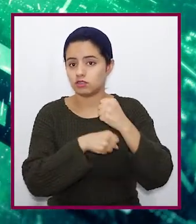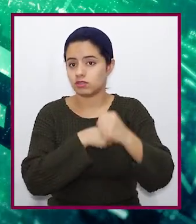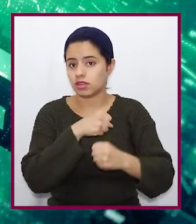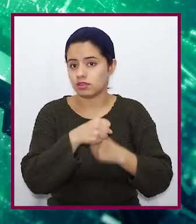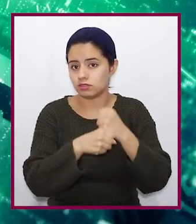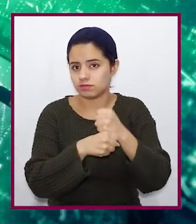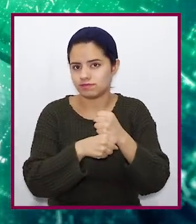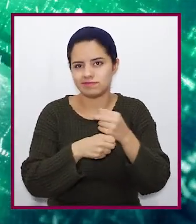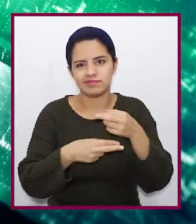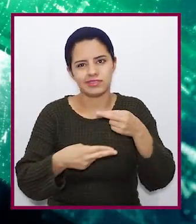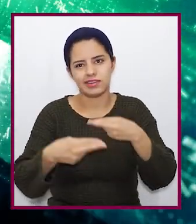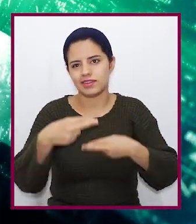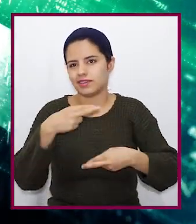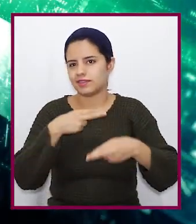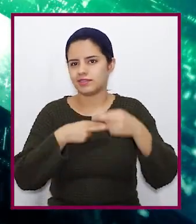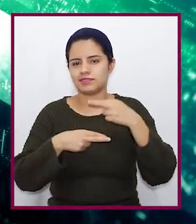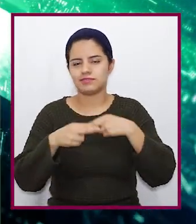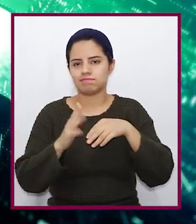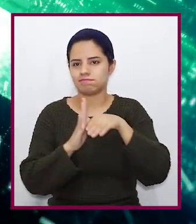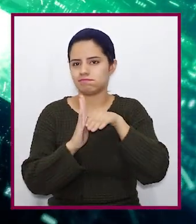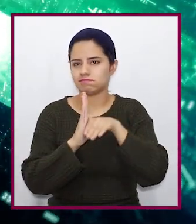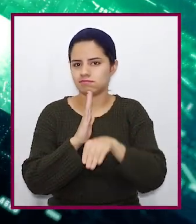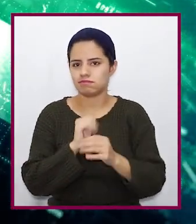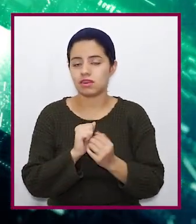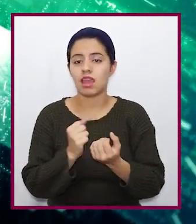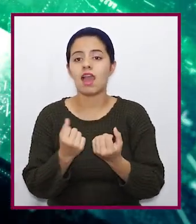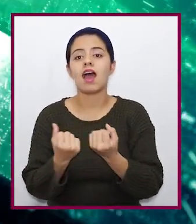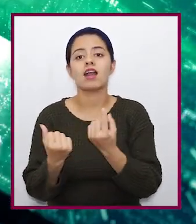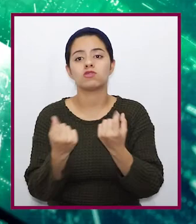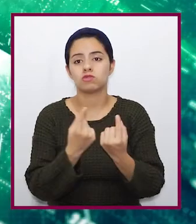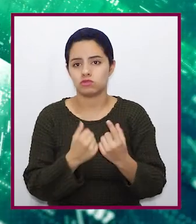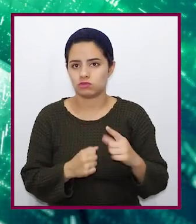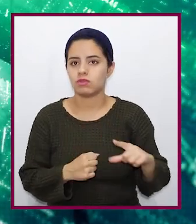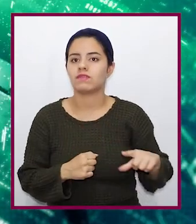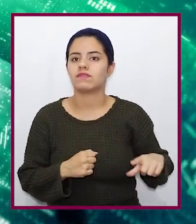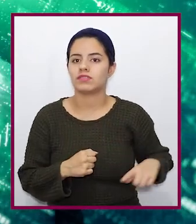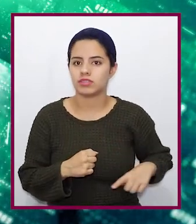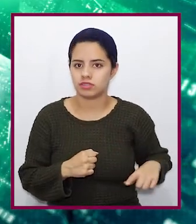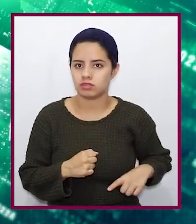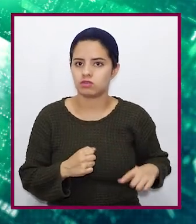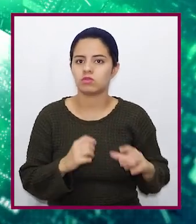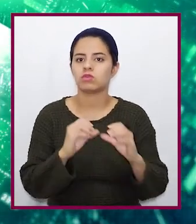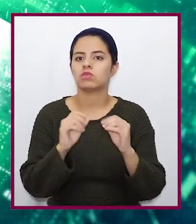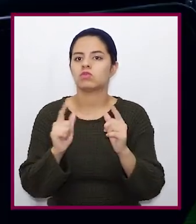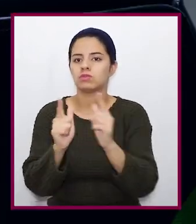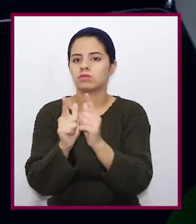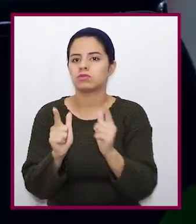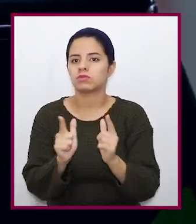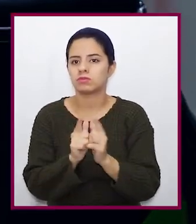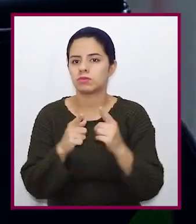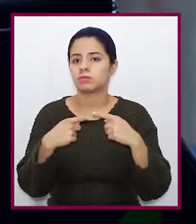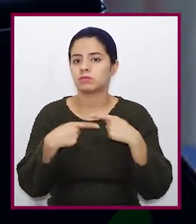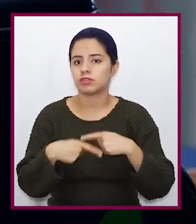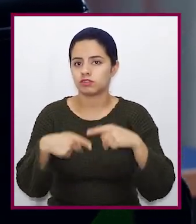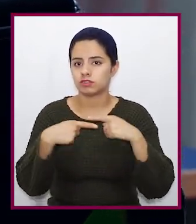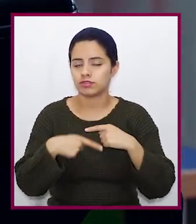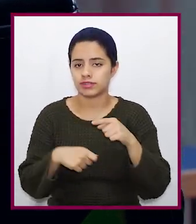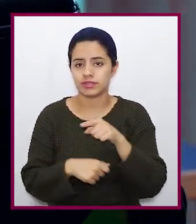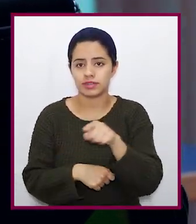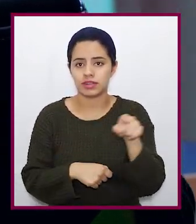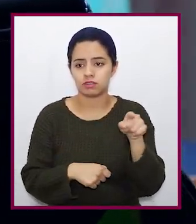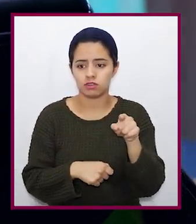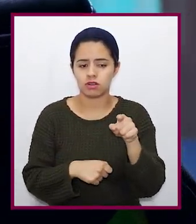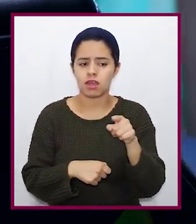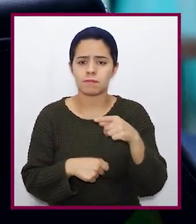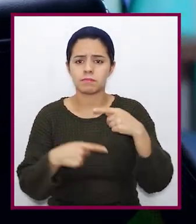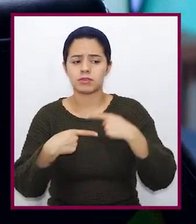regresión generalizada por parte de algunos gobiernos, algunos grupos de personas interesados en quitarle derechos a las